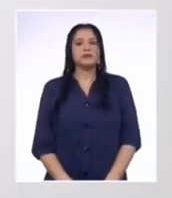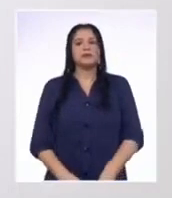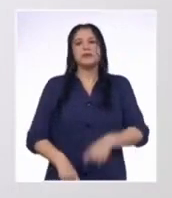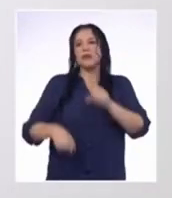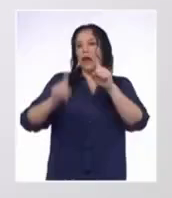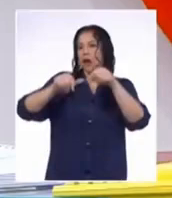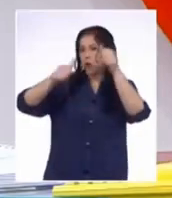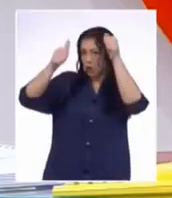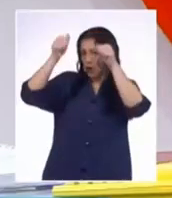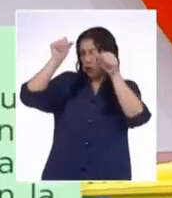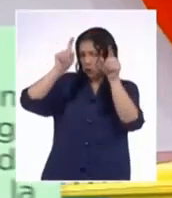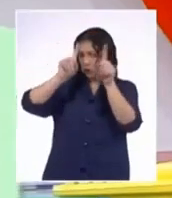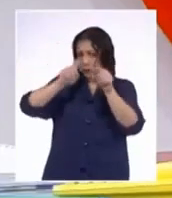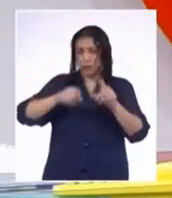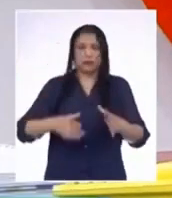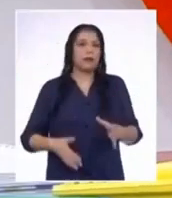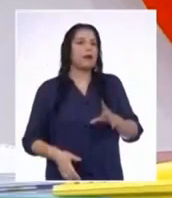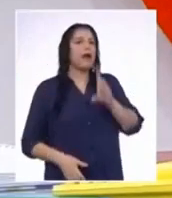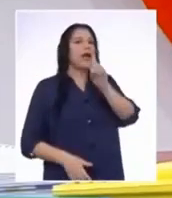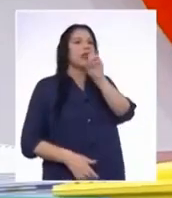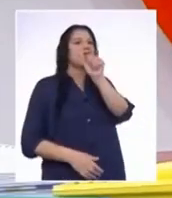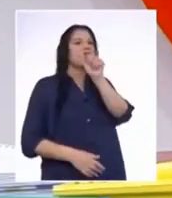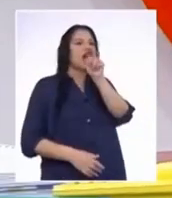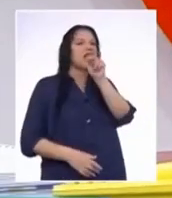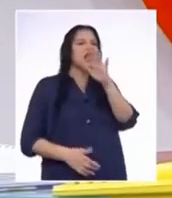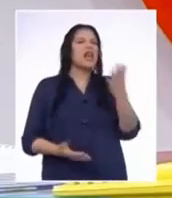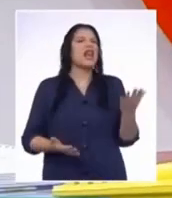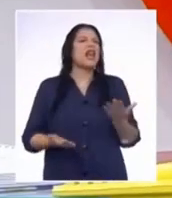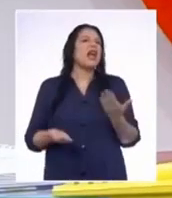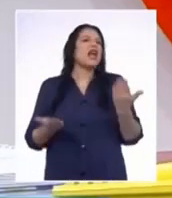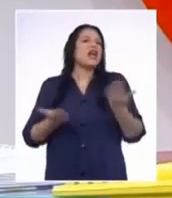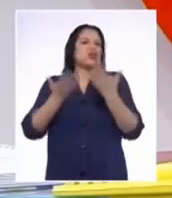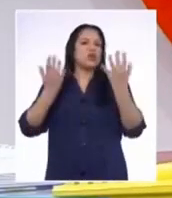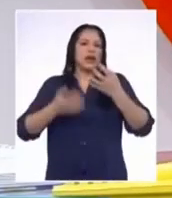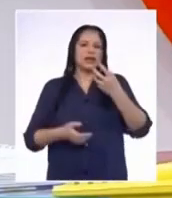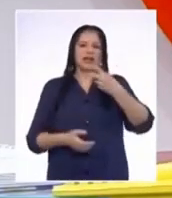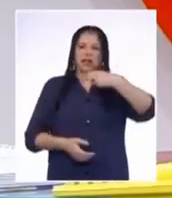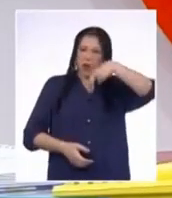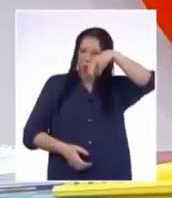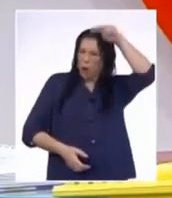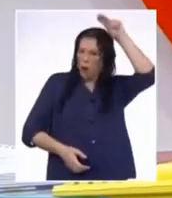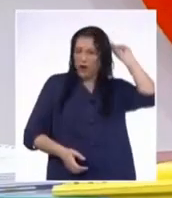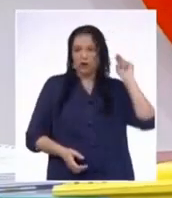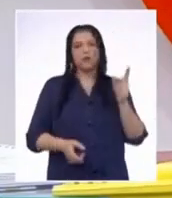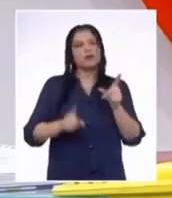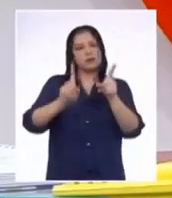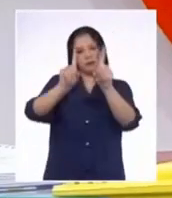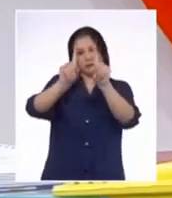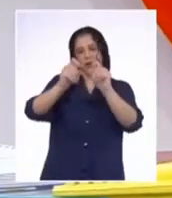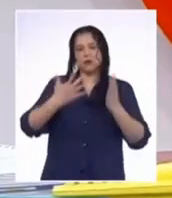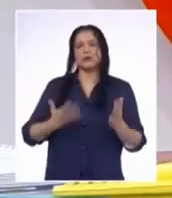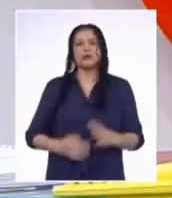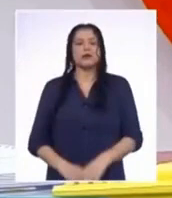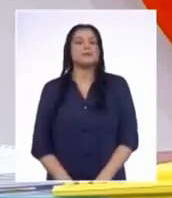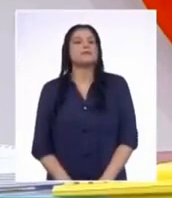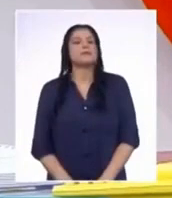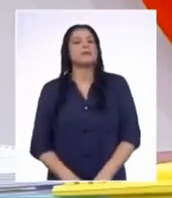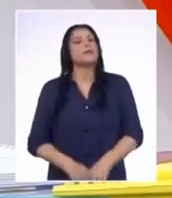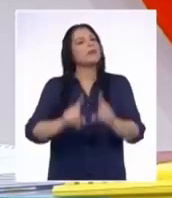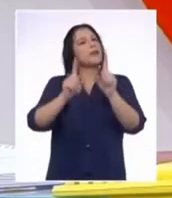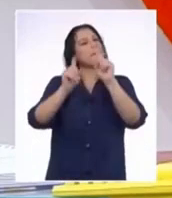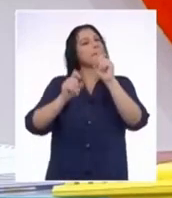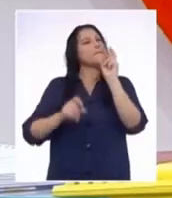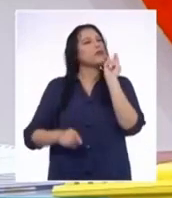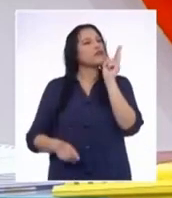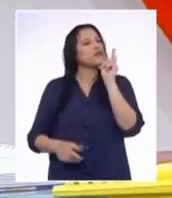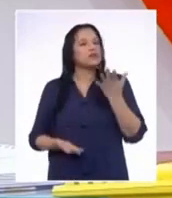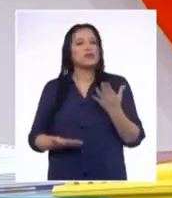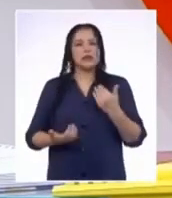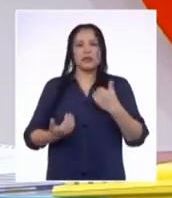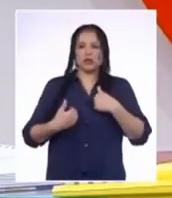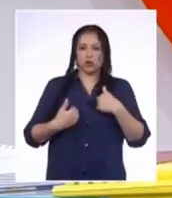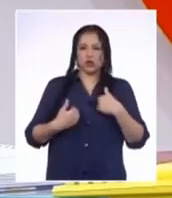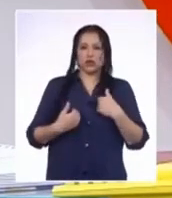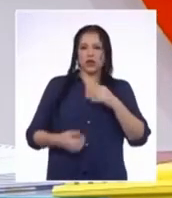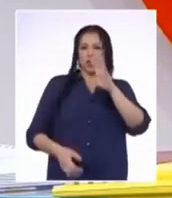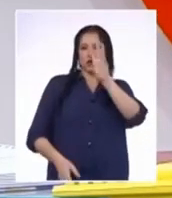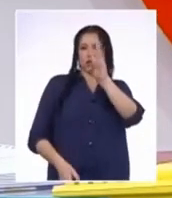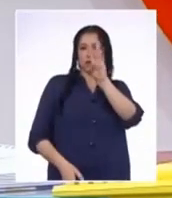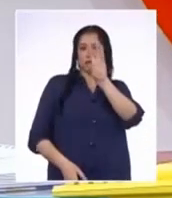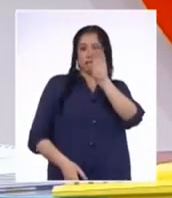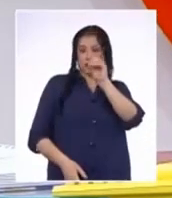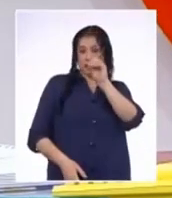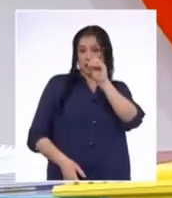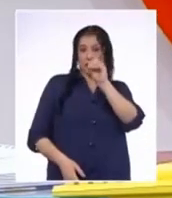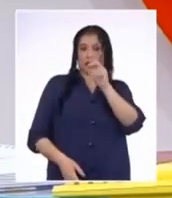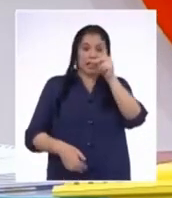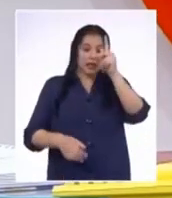¿Alguna duda hasta ahí? Daniel, estudiante de Huánuco, tiene una pregunta. Dice, profesora, tengo 60 kilos de